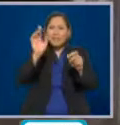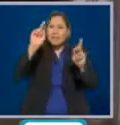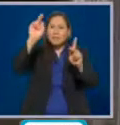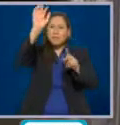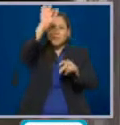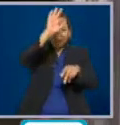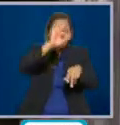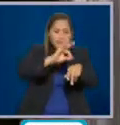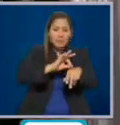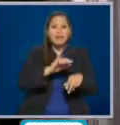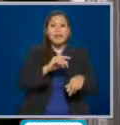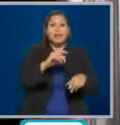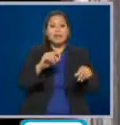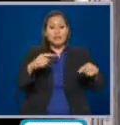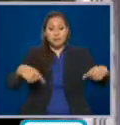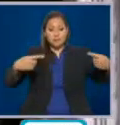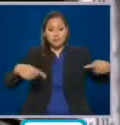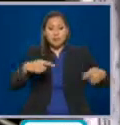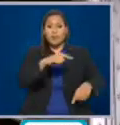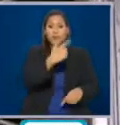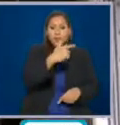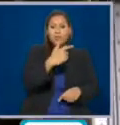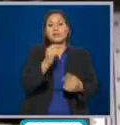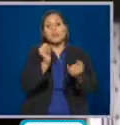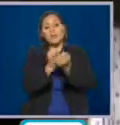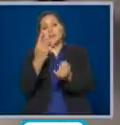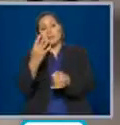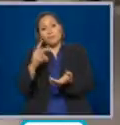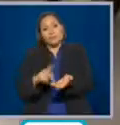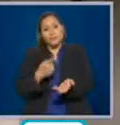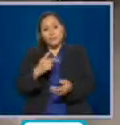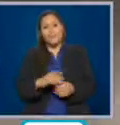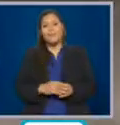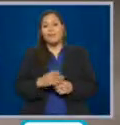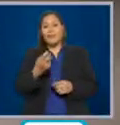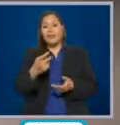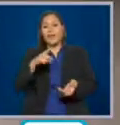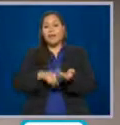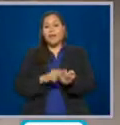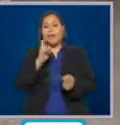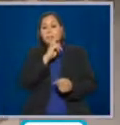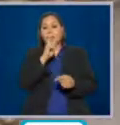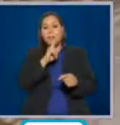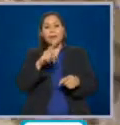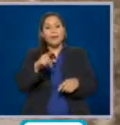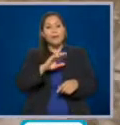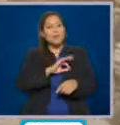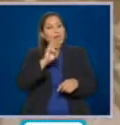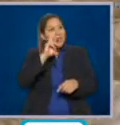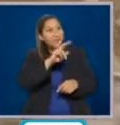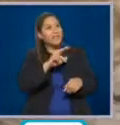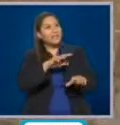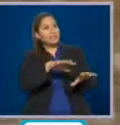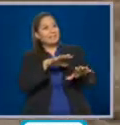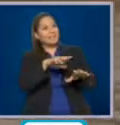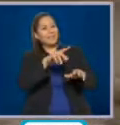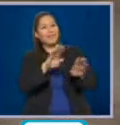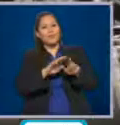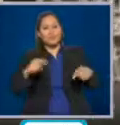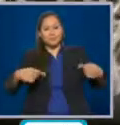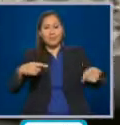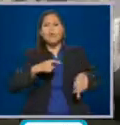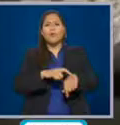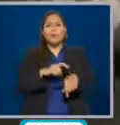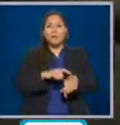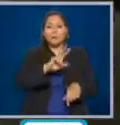12 y a las 4 igual, y esa es activada por el público, entonces ¡ay, qué bueno! No se pueden perder la experiencia de mover a Ordis. ¿Y fechas?